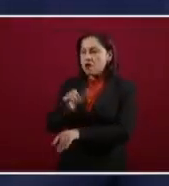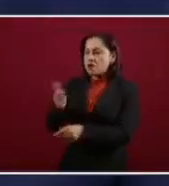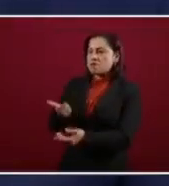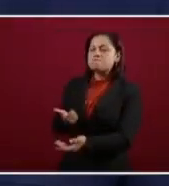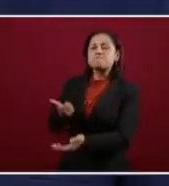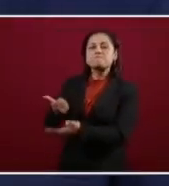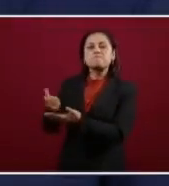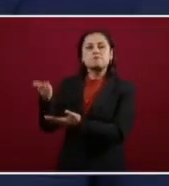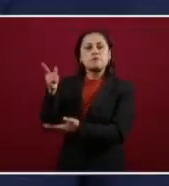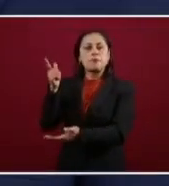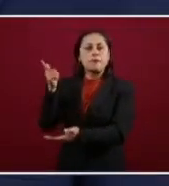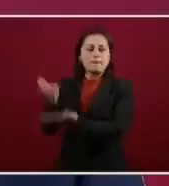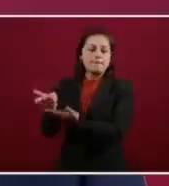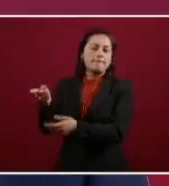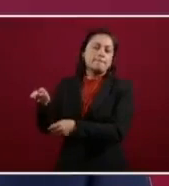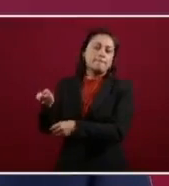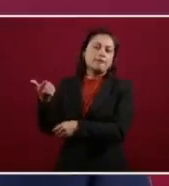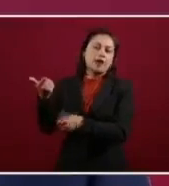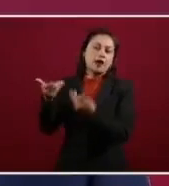tiene que ser integral